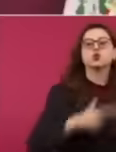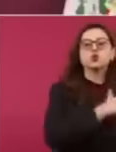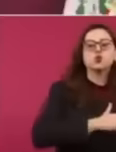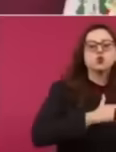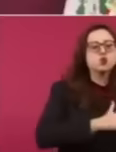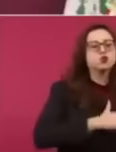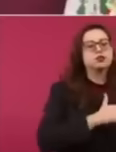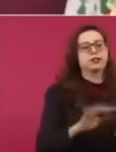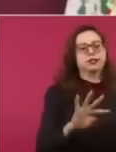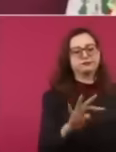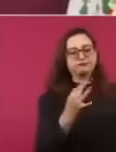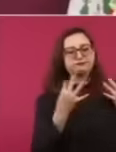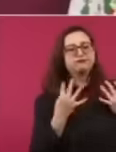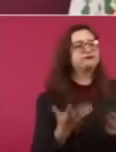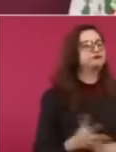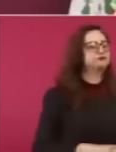alaben,